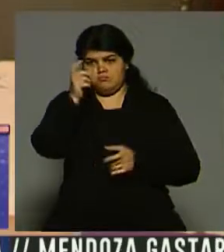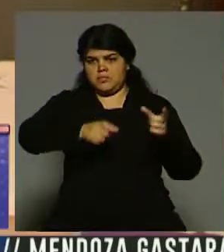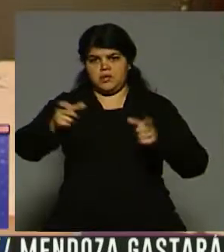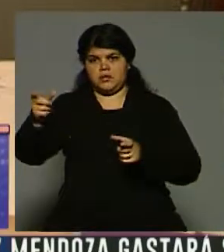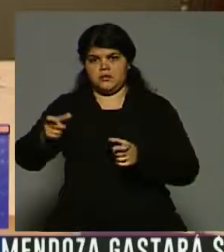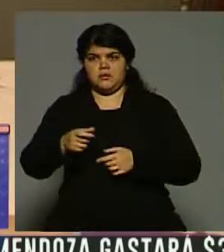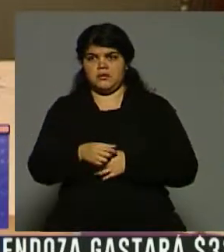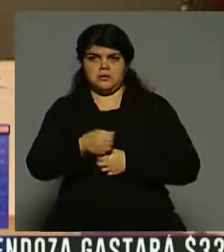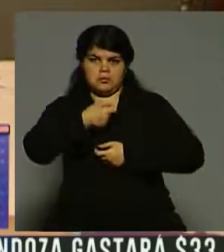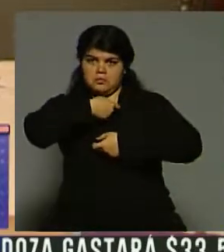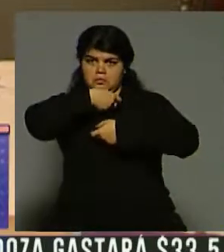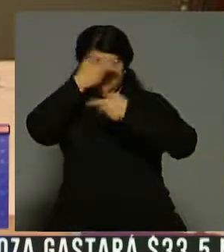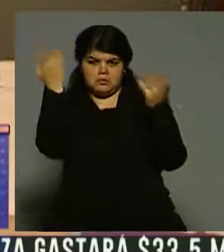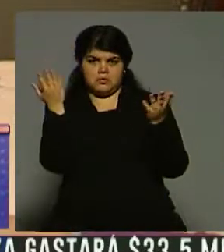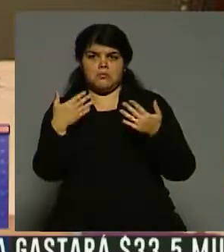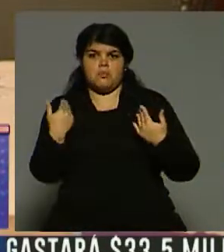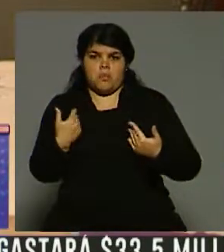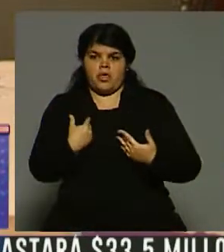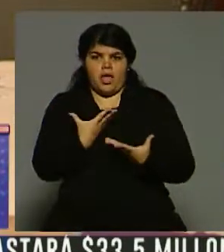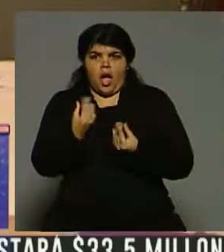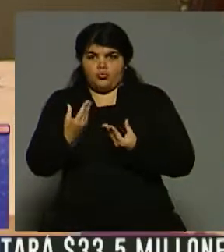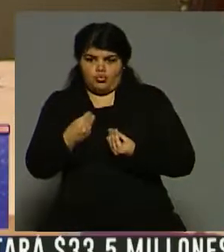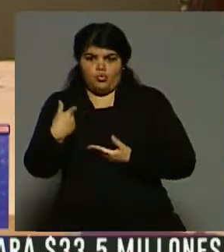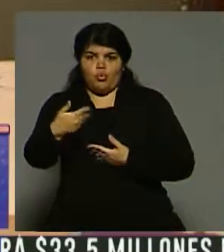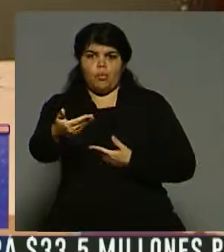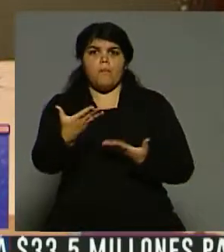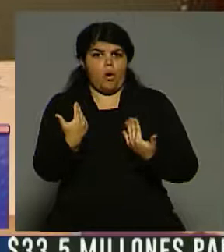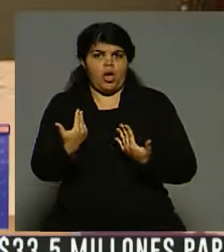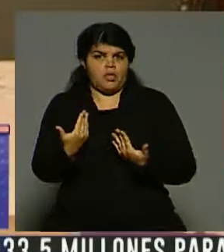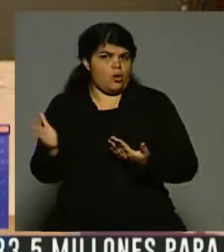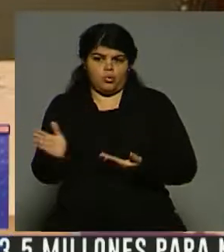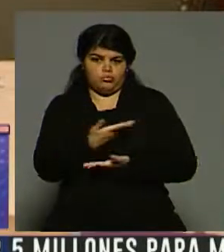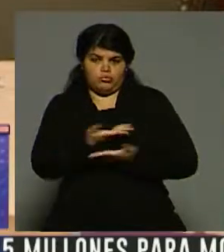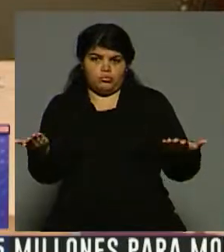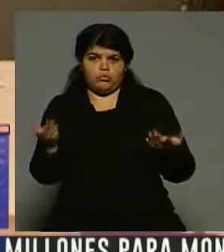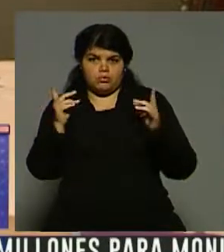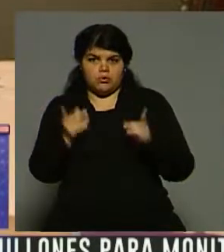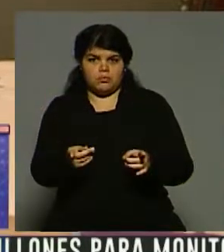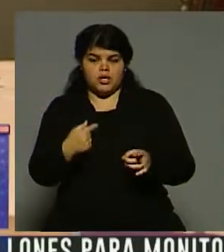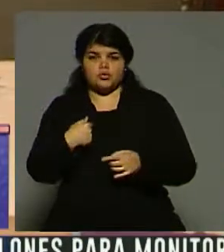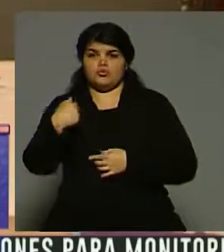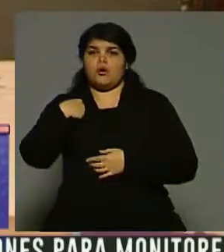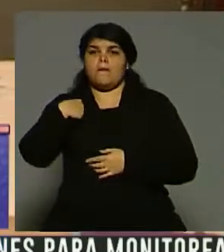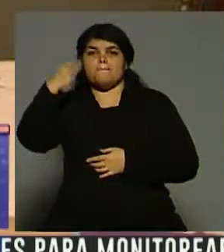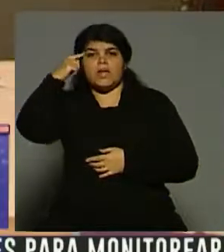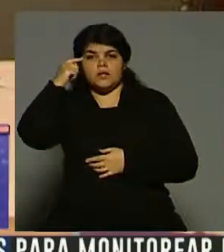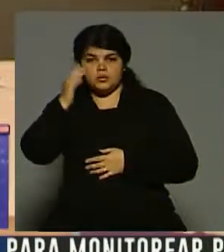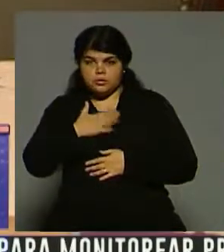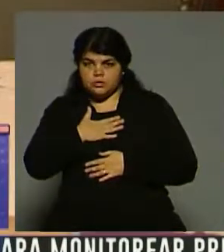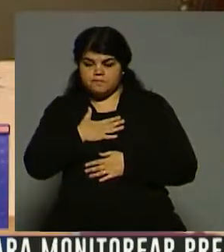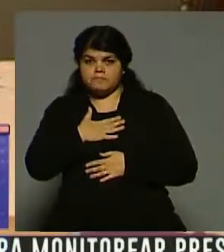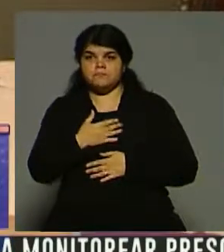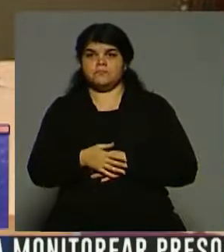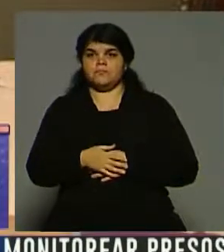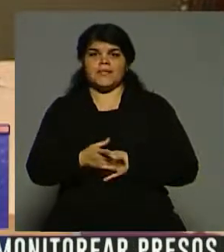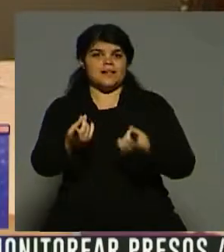puede asustarse de eso, ¿verdad? Entonces, yo creo y pienso que hay que hacer toda